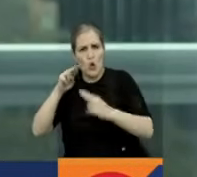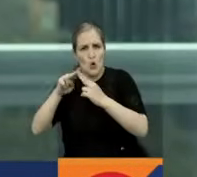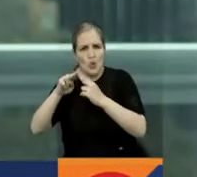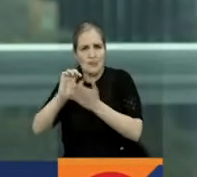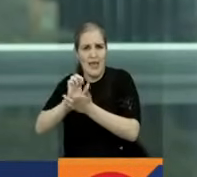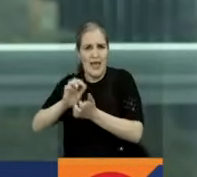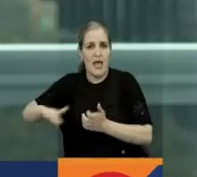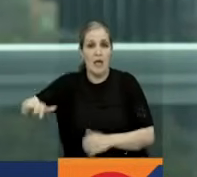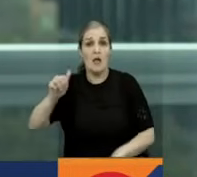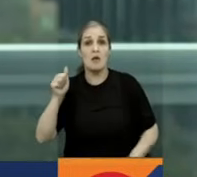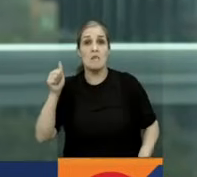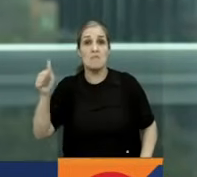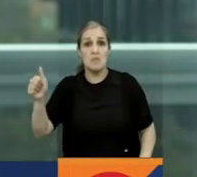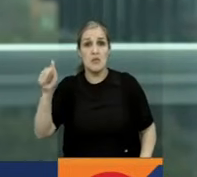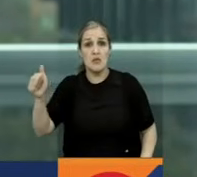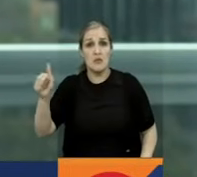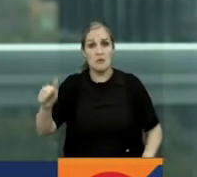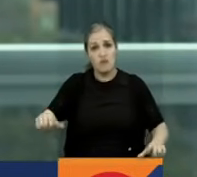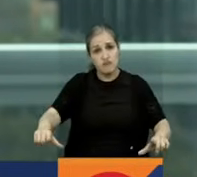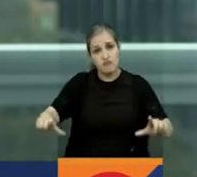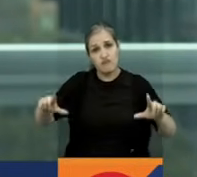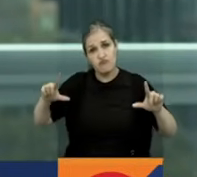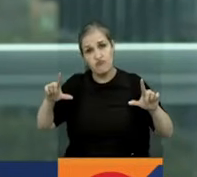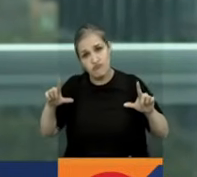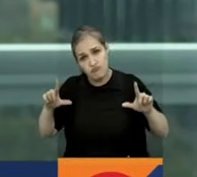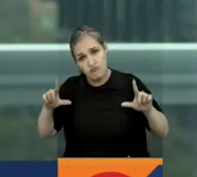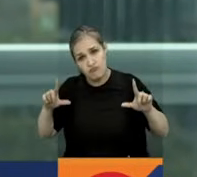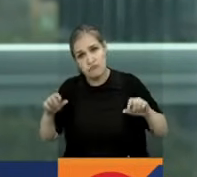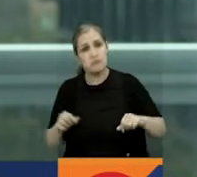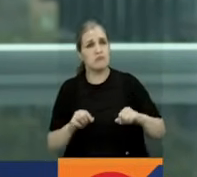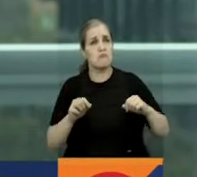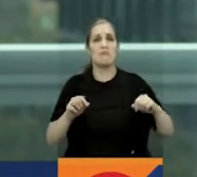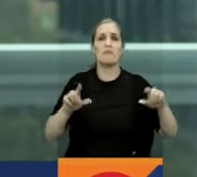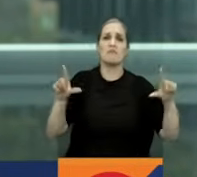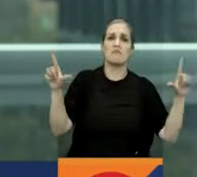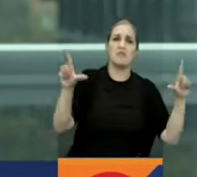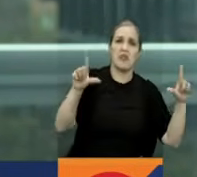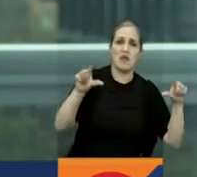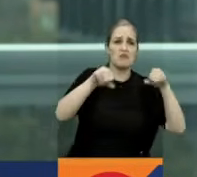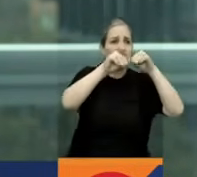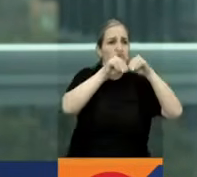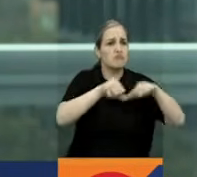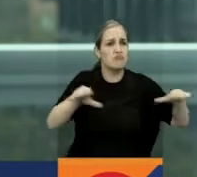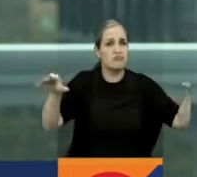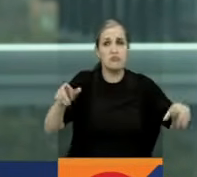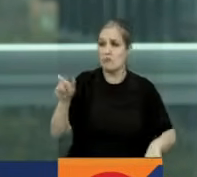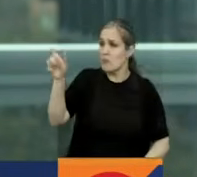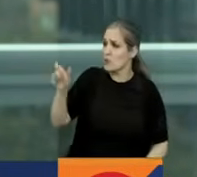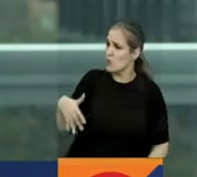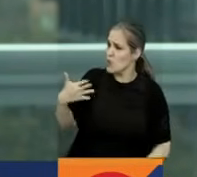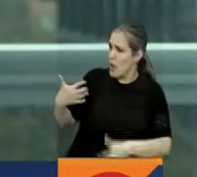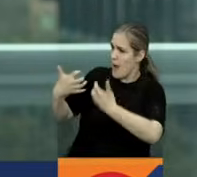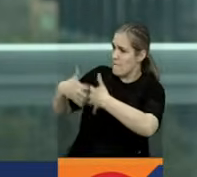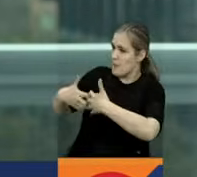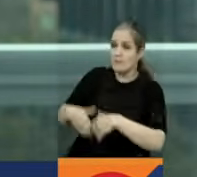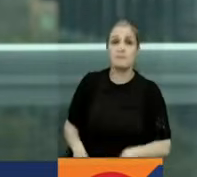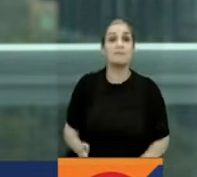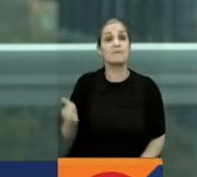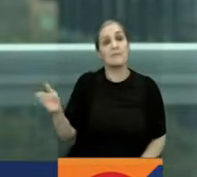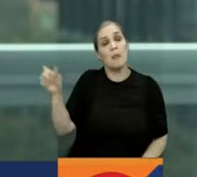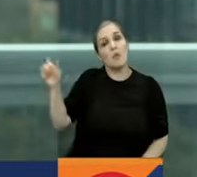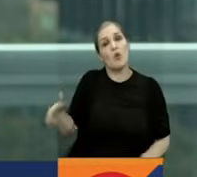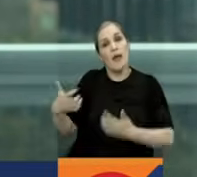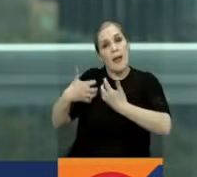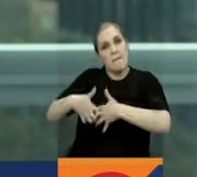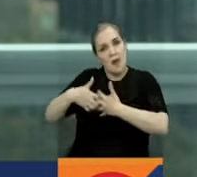se presentó y lo presentaron en los grandes medios de comunicación como un empresario. Se trata del empresario César